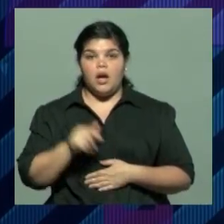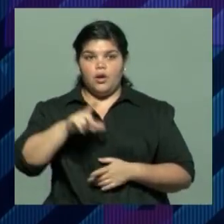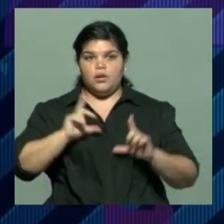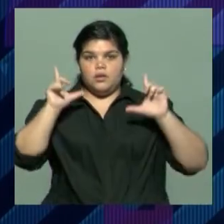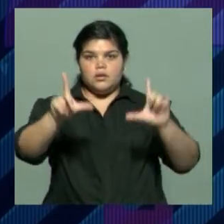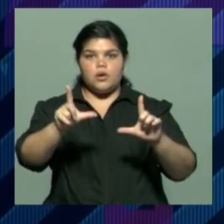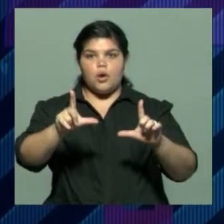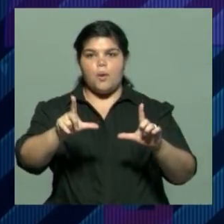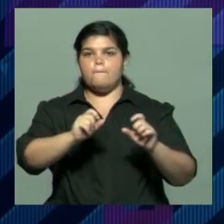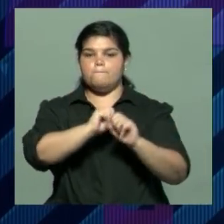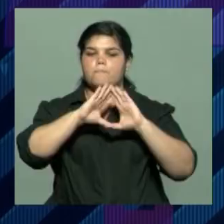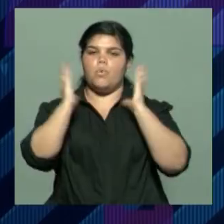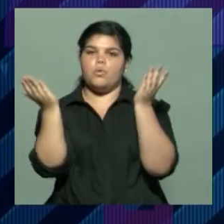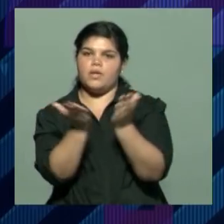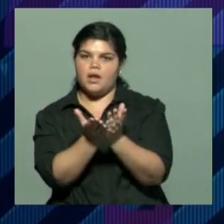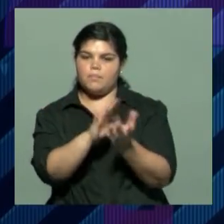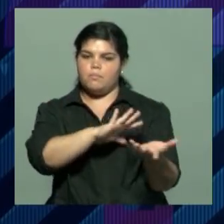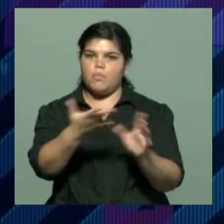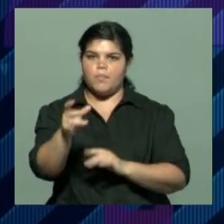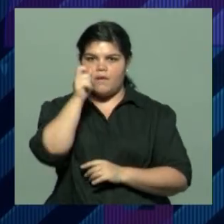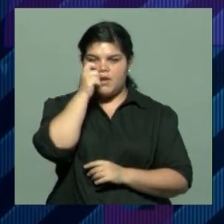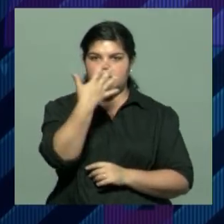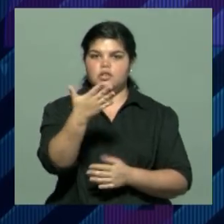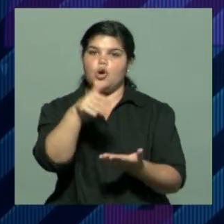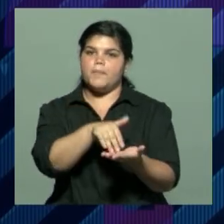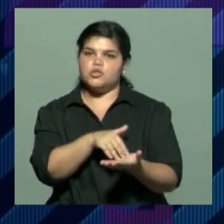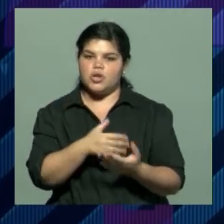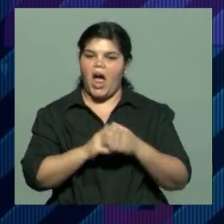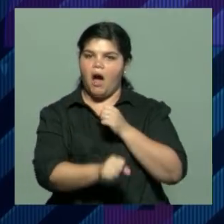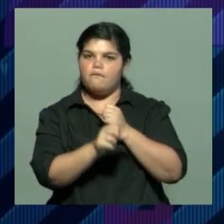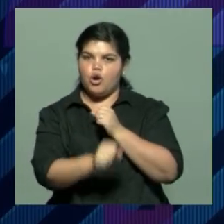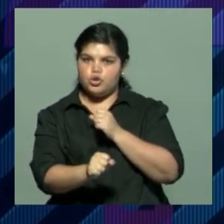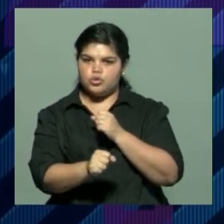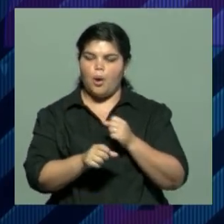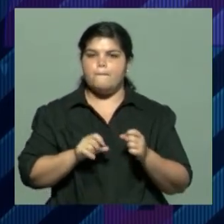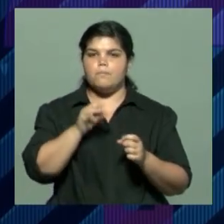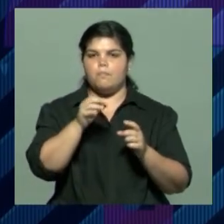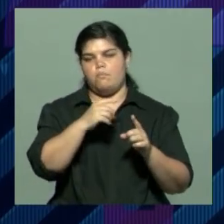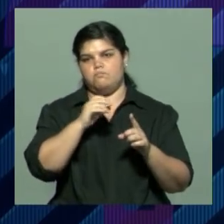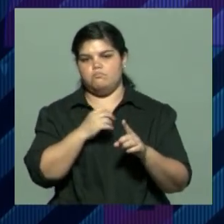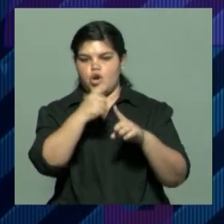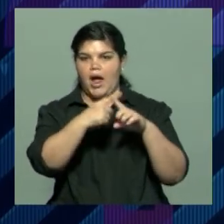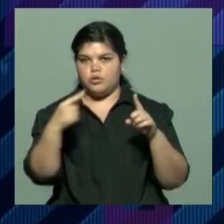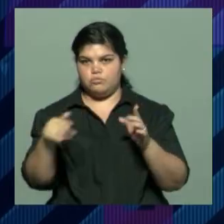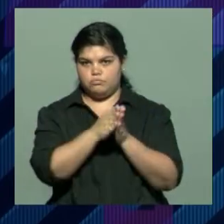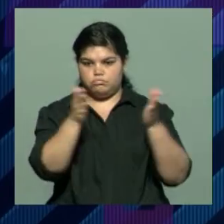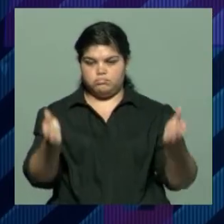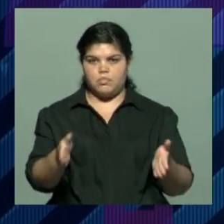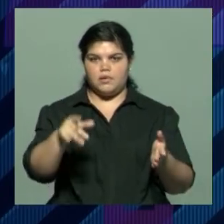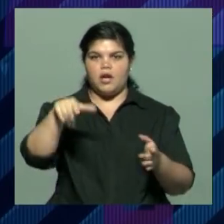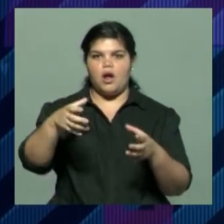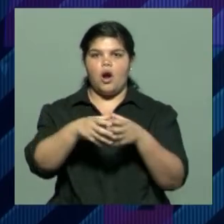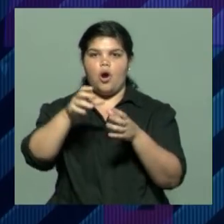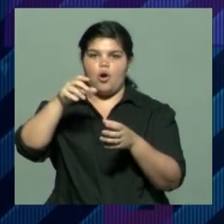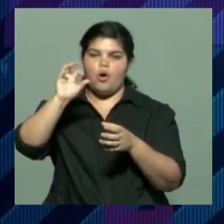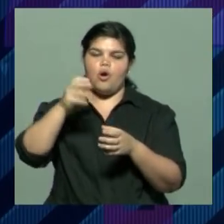mundial, porque en todo el mundo se estima que hay 25 millones de abortos inseguros cada año, según la Organización Mundial de la Salud. Y de